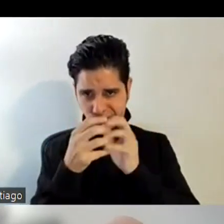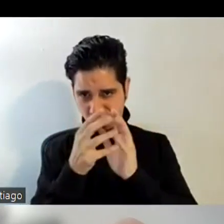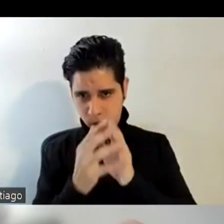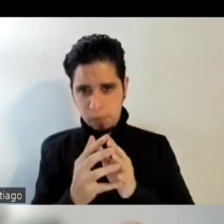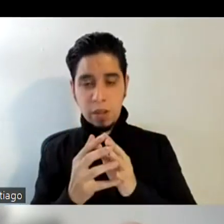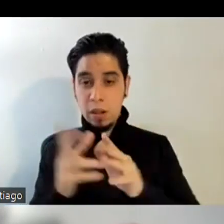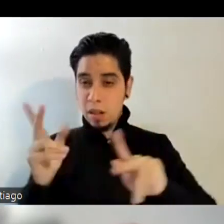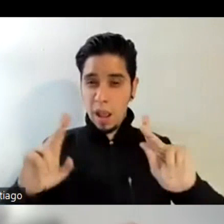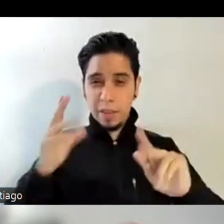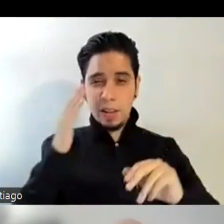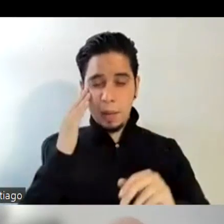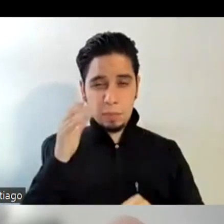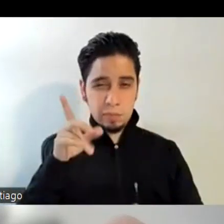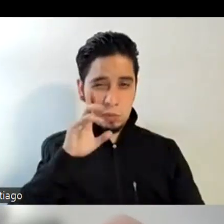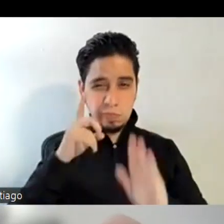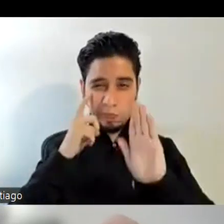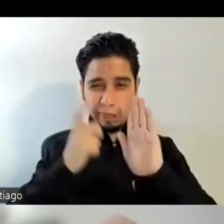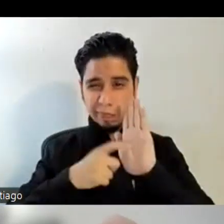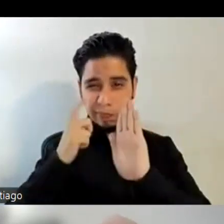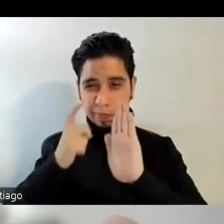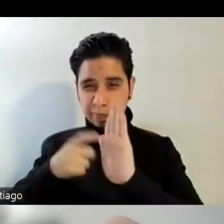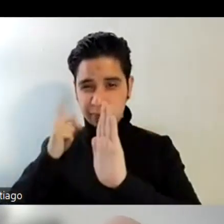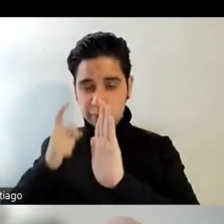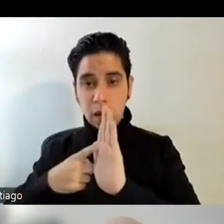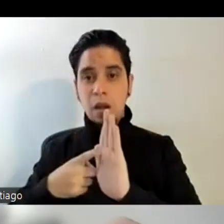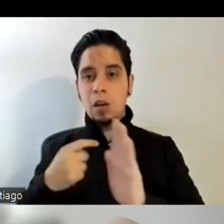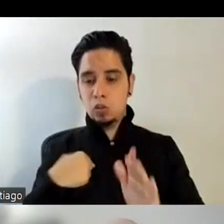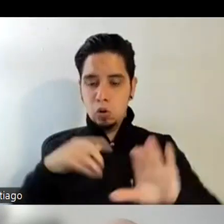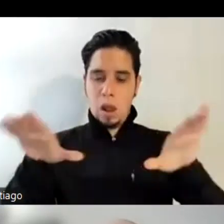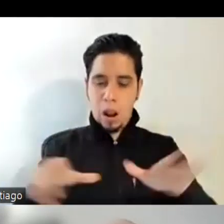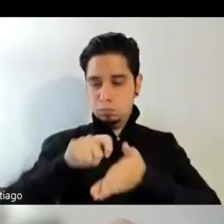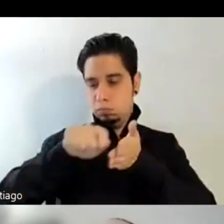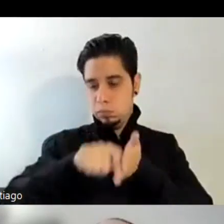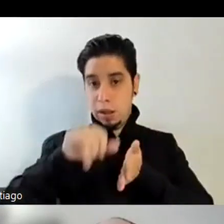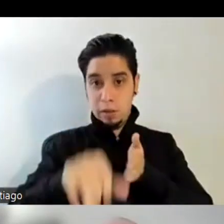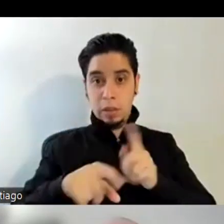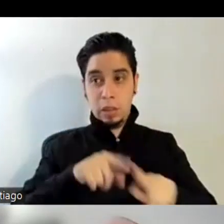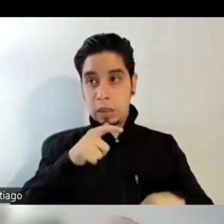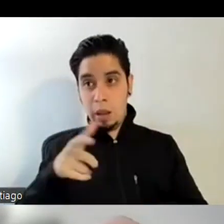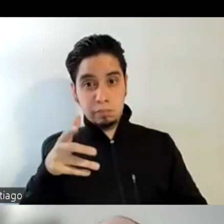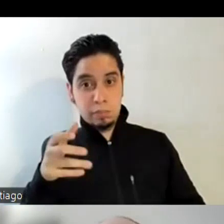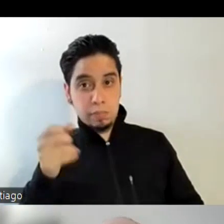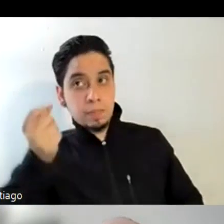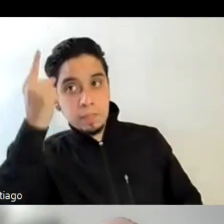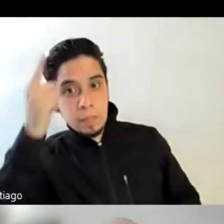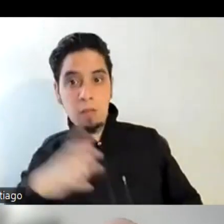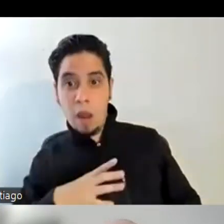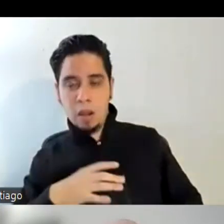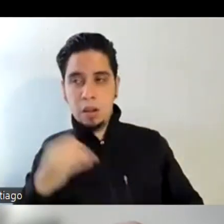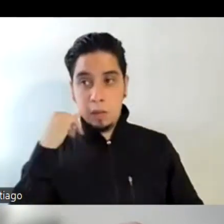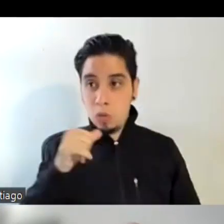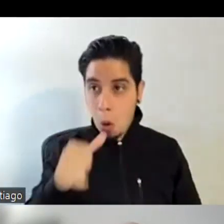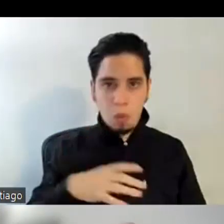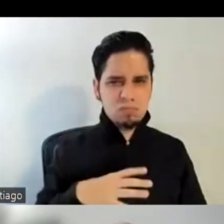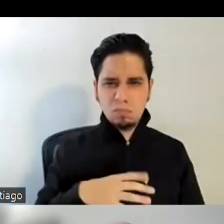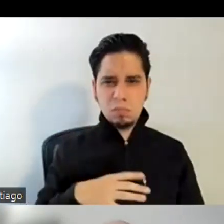captará... O sea, las cosas las hago así, para que las capte alguna gente, quien la capta, y quien no, pues va, o sea, cada cual va a